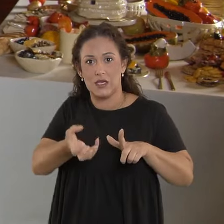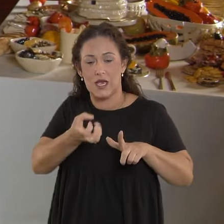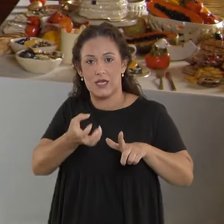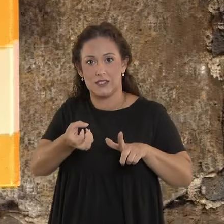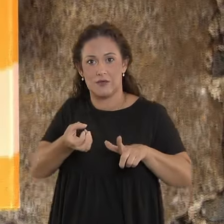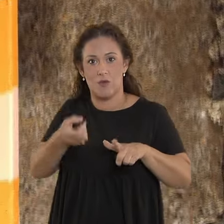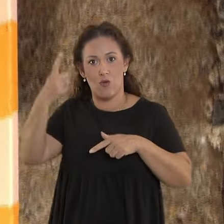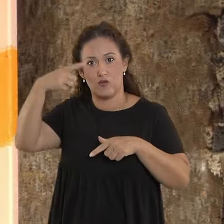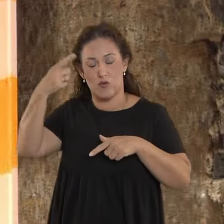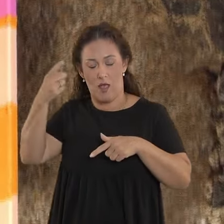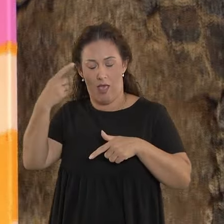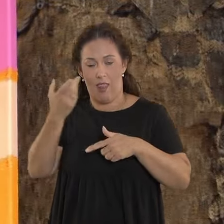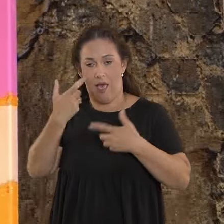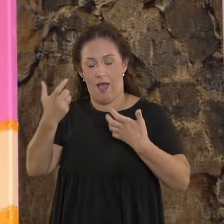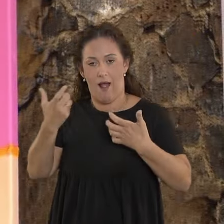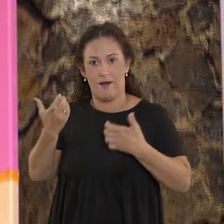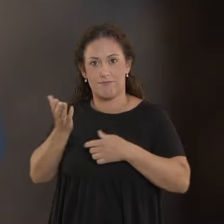Cultural Mag, ¿no?